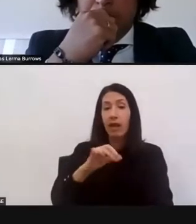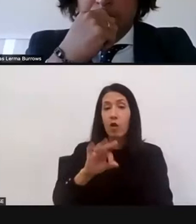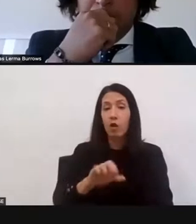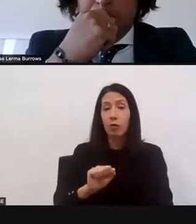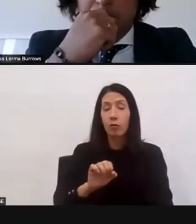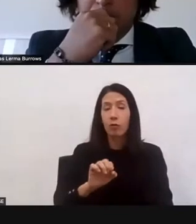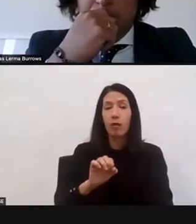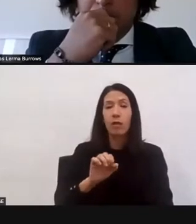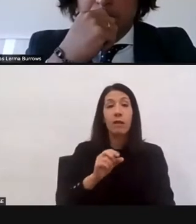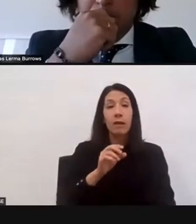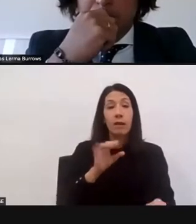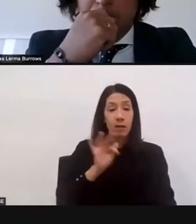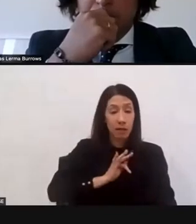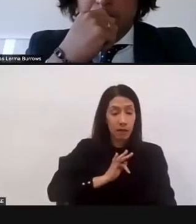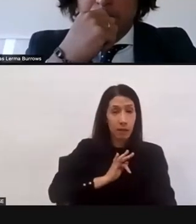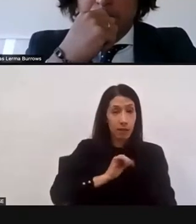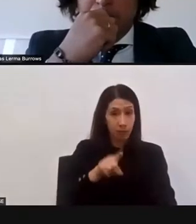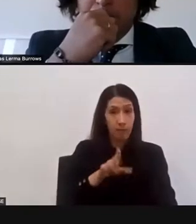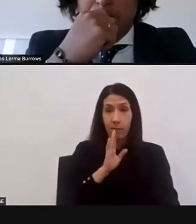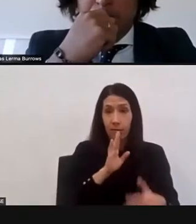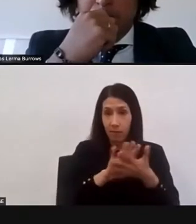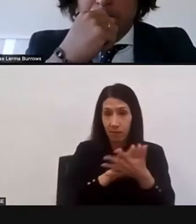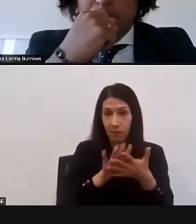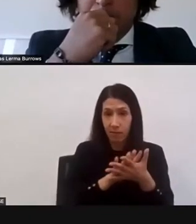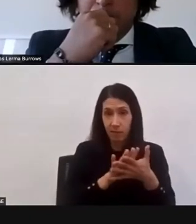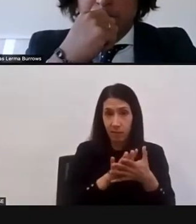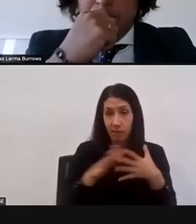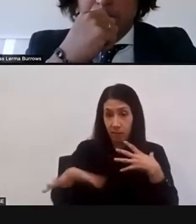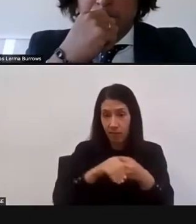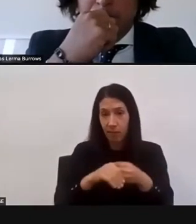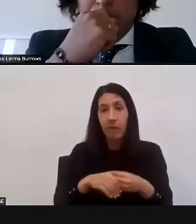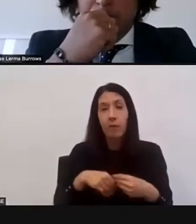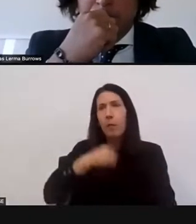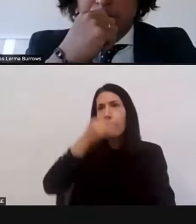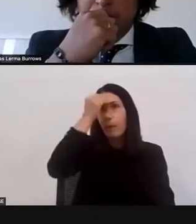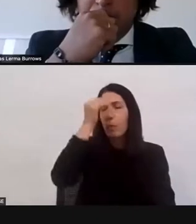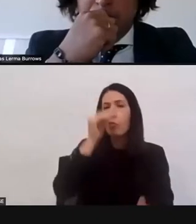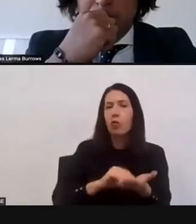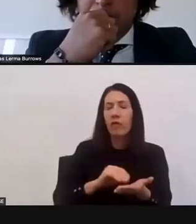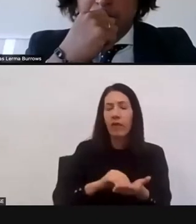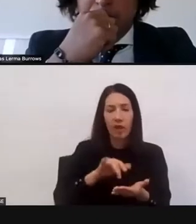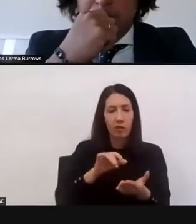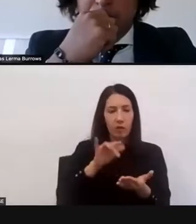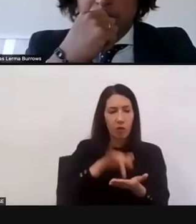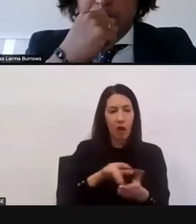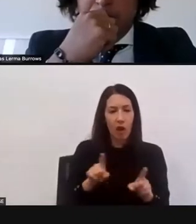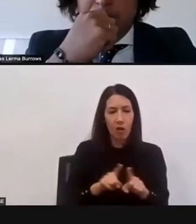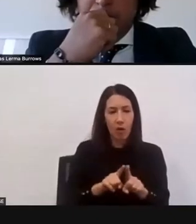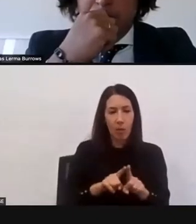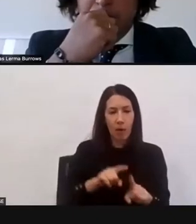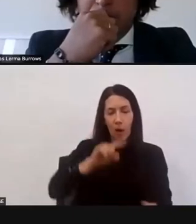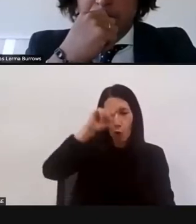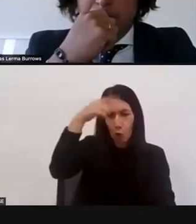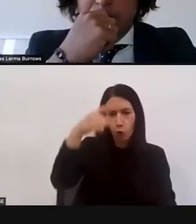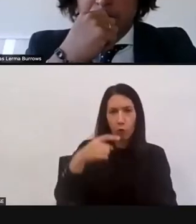Al hilo de lo que estamos hablando, ¿no? Creo que muchas veces estamos inmersos en una cultura del troleo, ¿no?